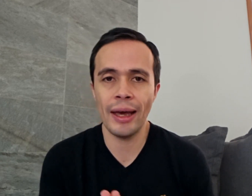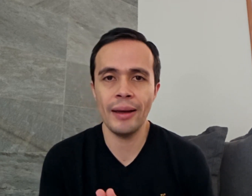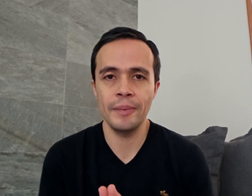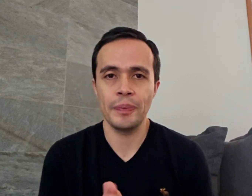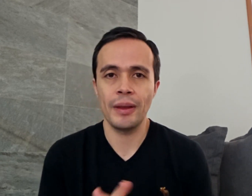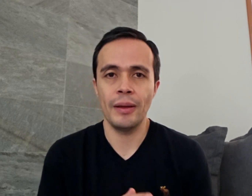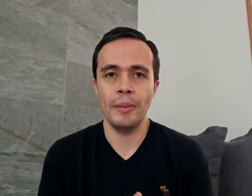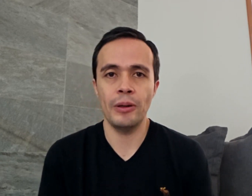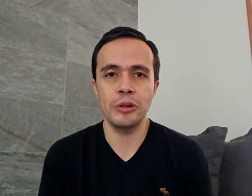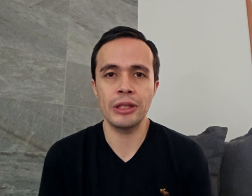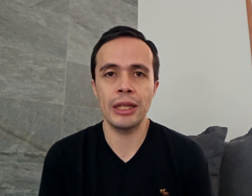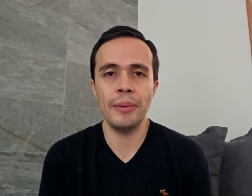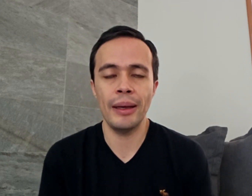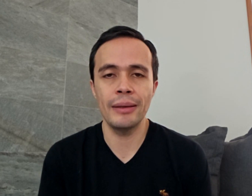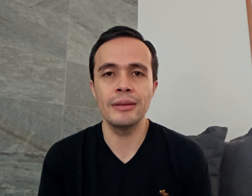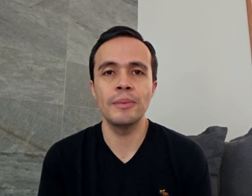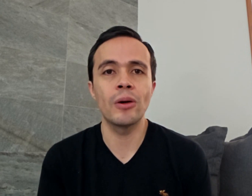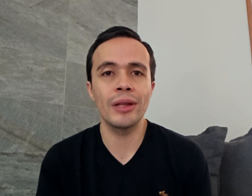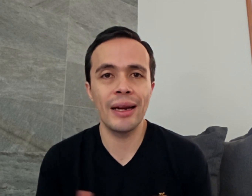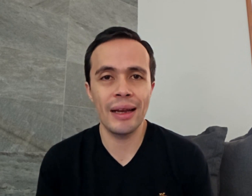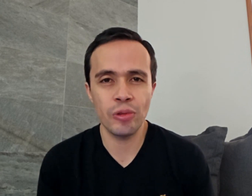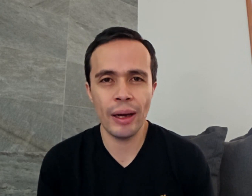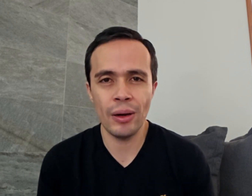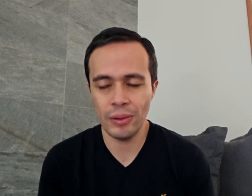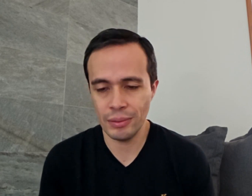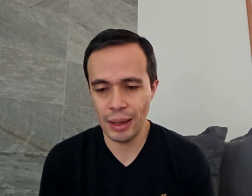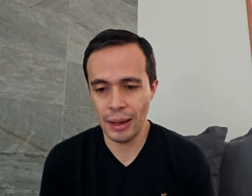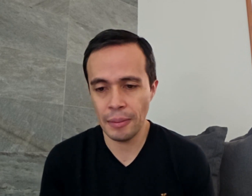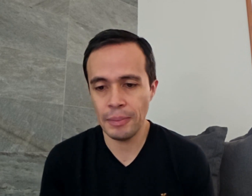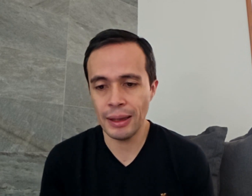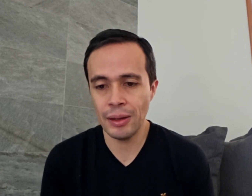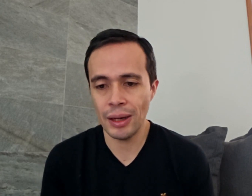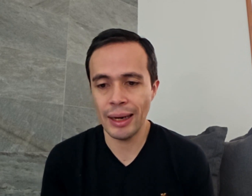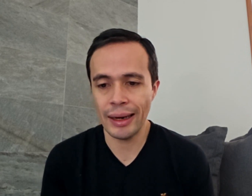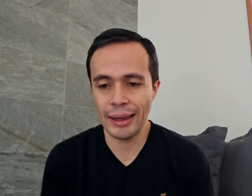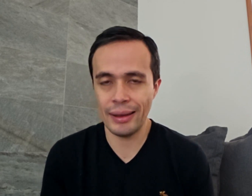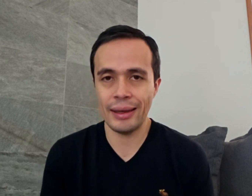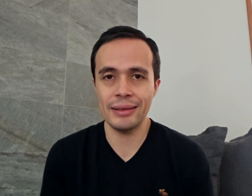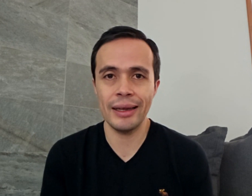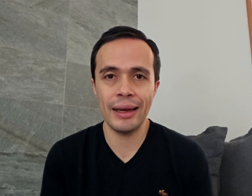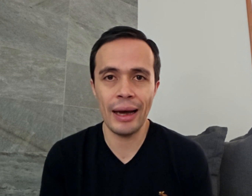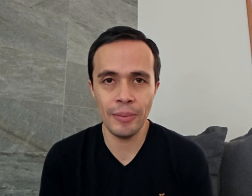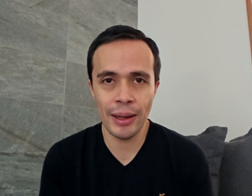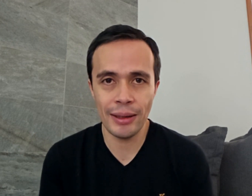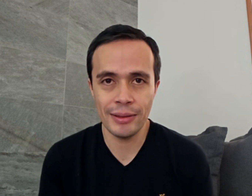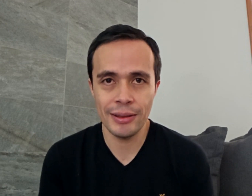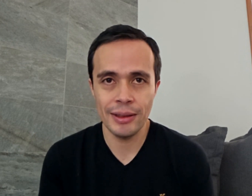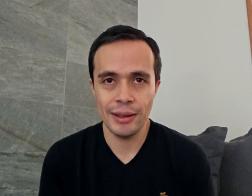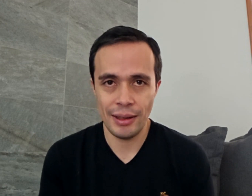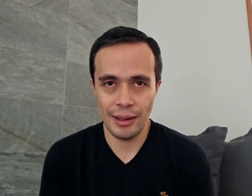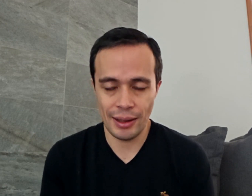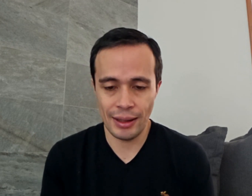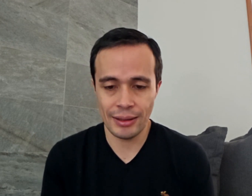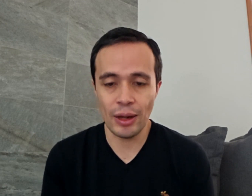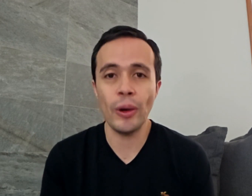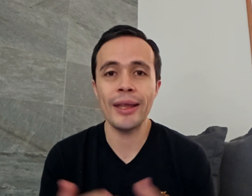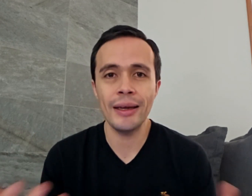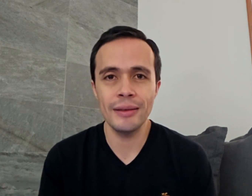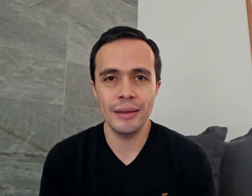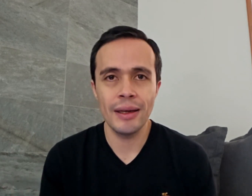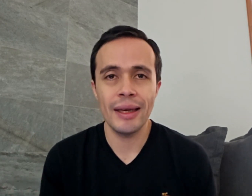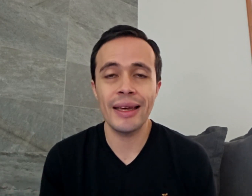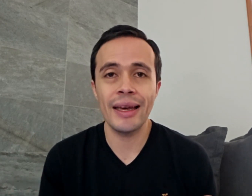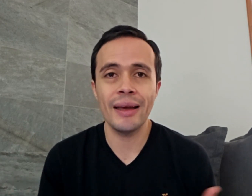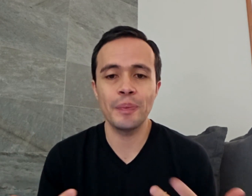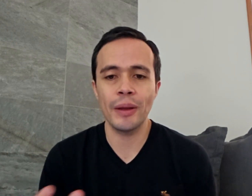dicho que pues no se debe morder el anzuelo, ha pedido a la gente que esté en calma, que se